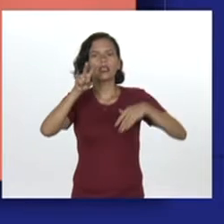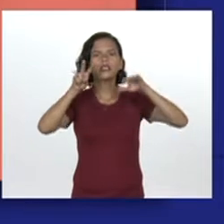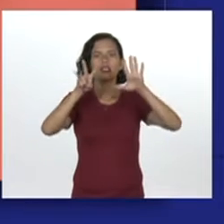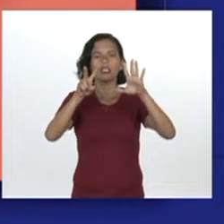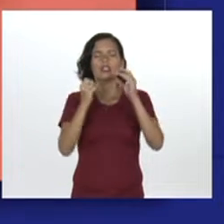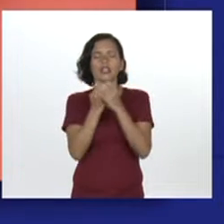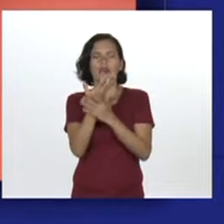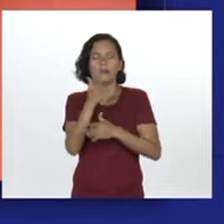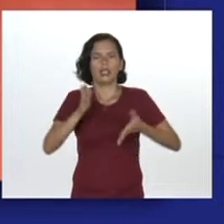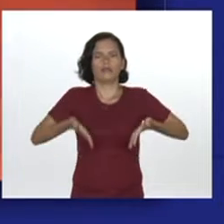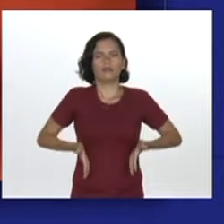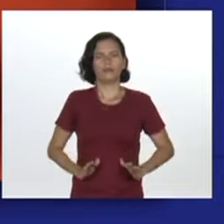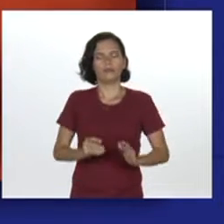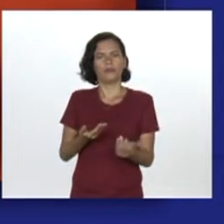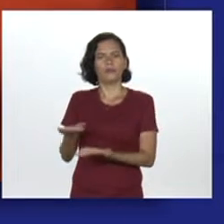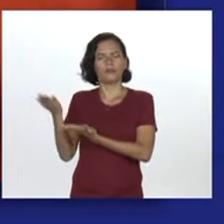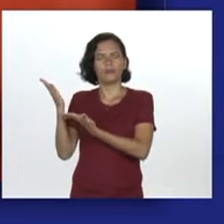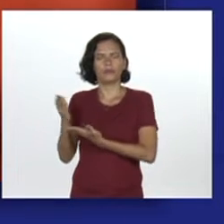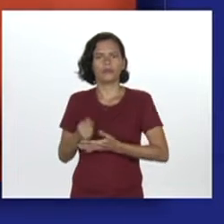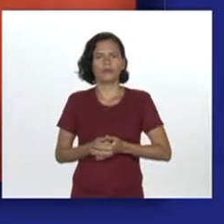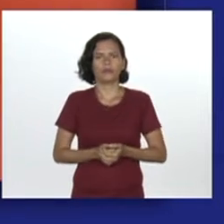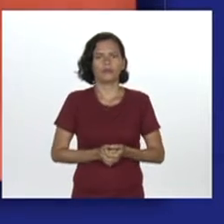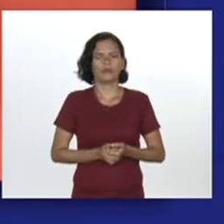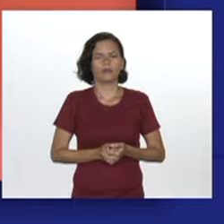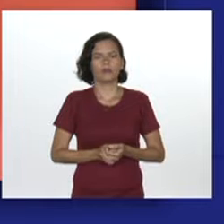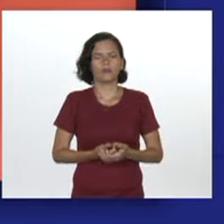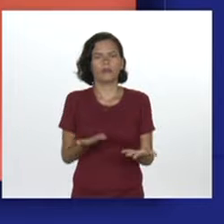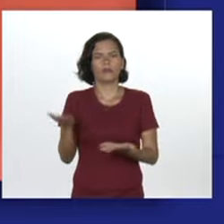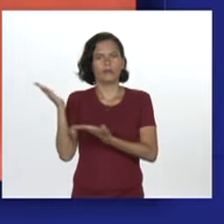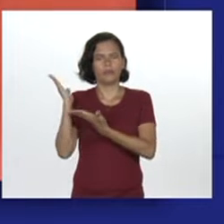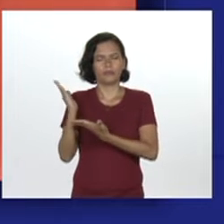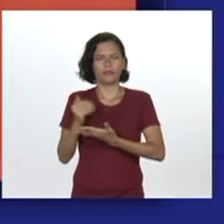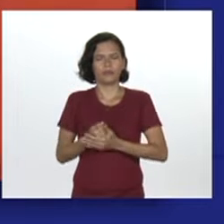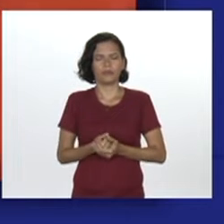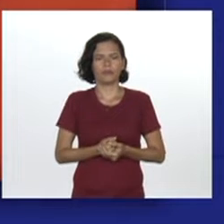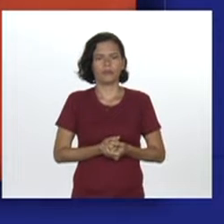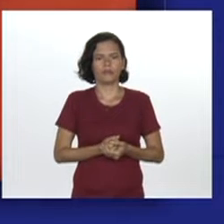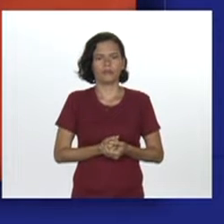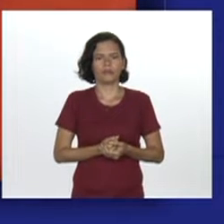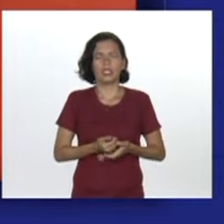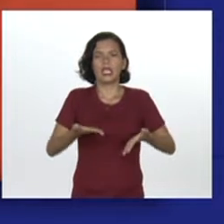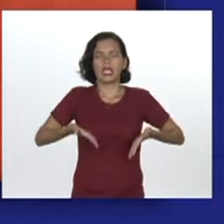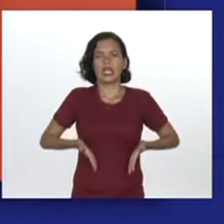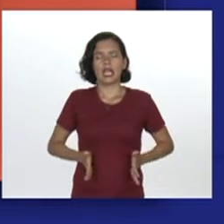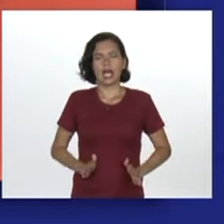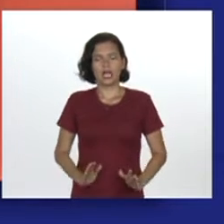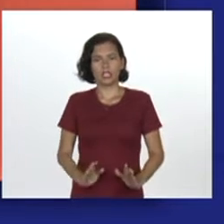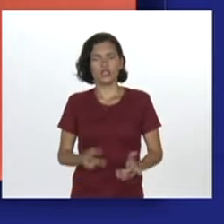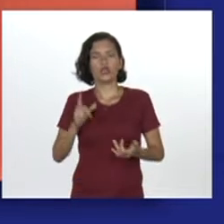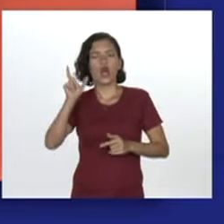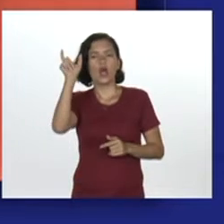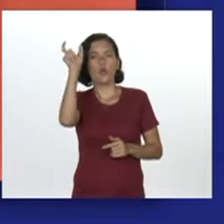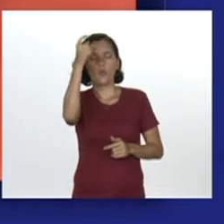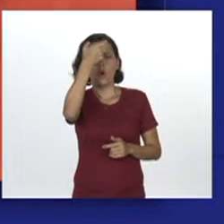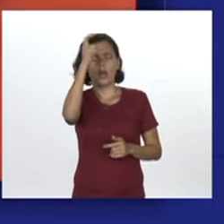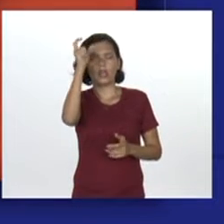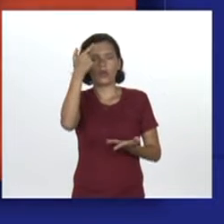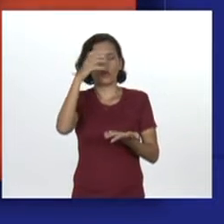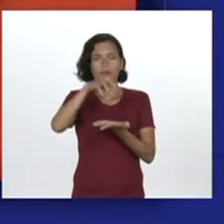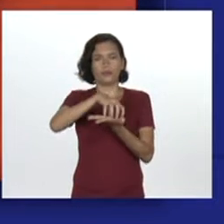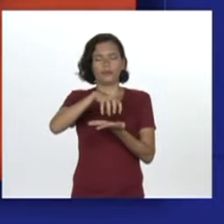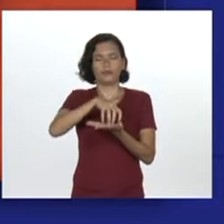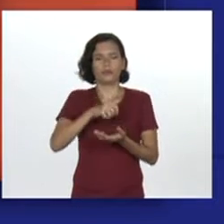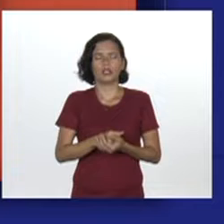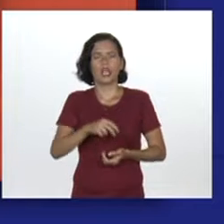27 de mayo, natalicio de Juan Germán Rocio. Juan Germán Rocios Nieves nació en San Francisco de Tiznado,